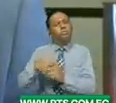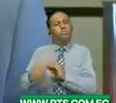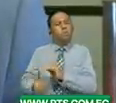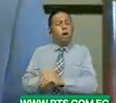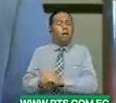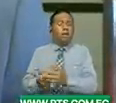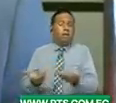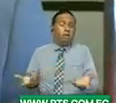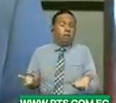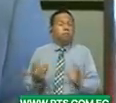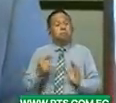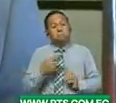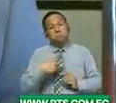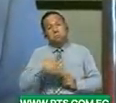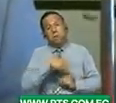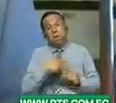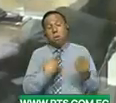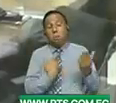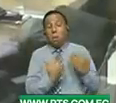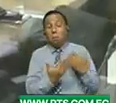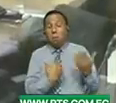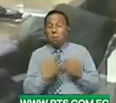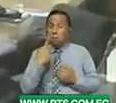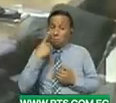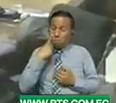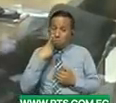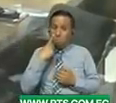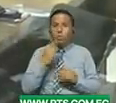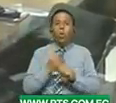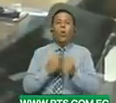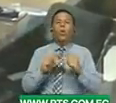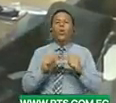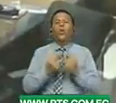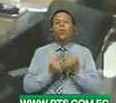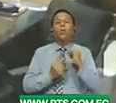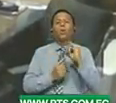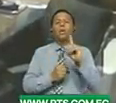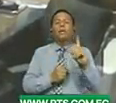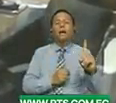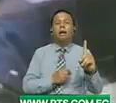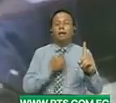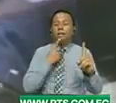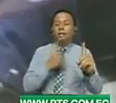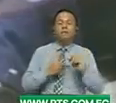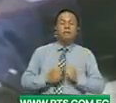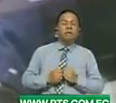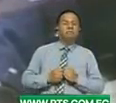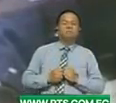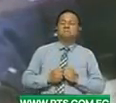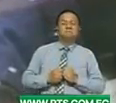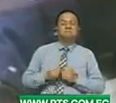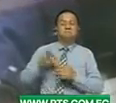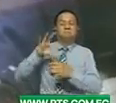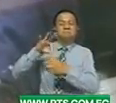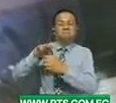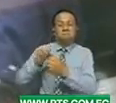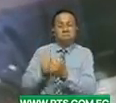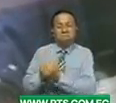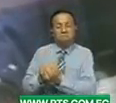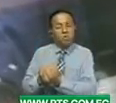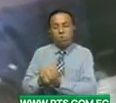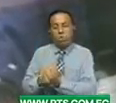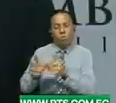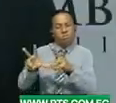vamos a tener conversaciones con ellos las próximas 48 horas. Izquierda Democrática también se ratifica en su postura de negar la ley y optar por